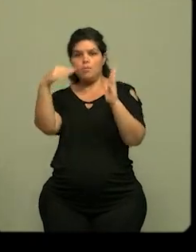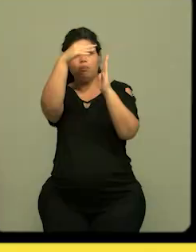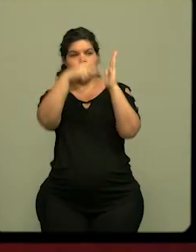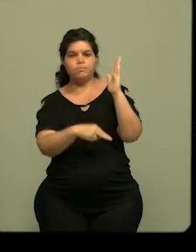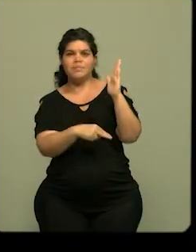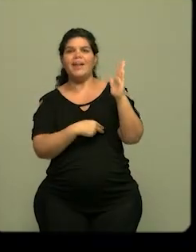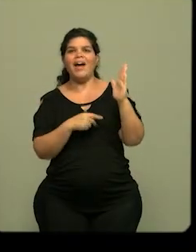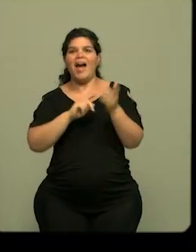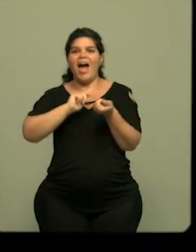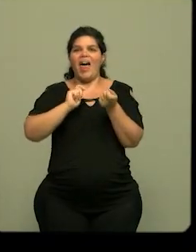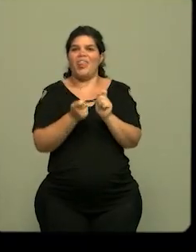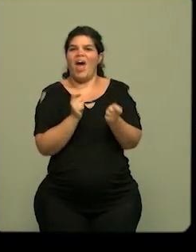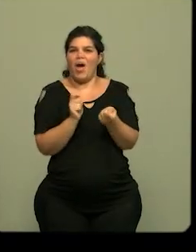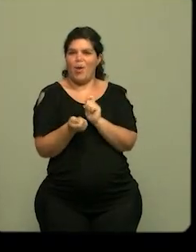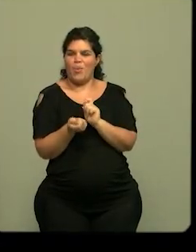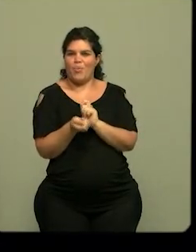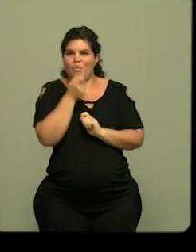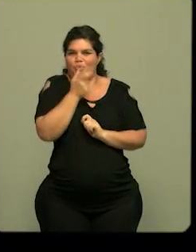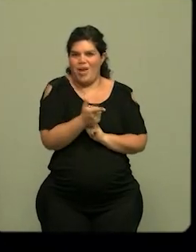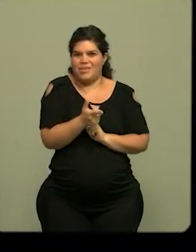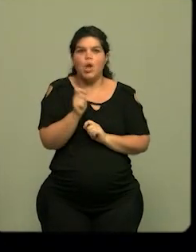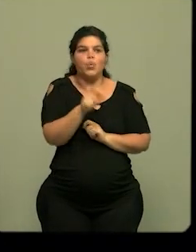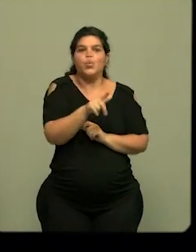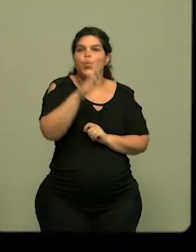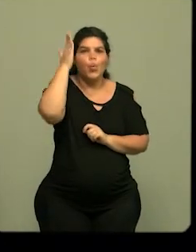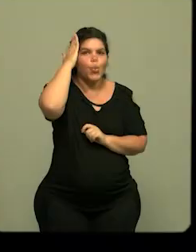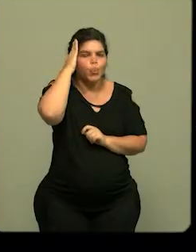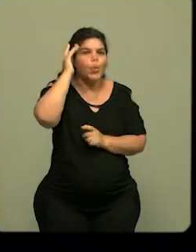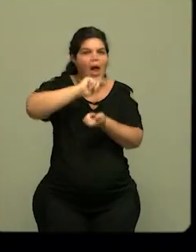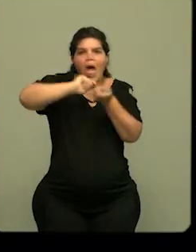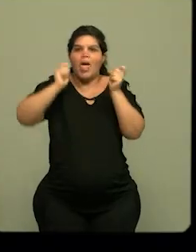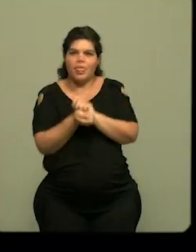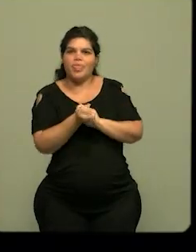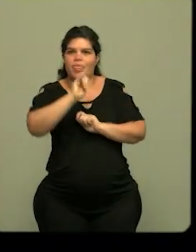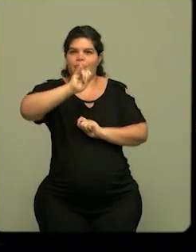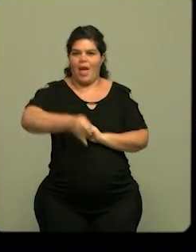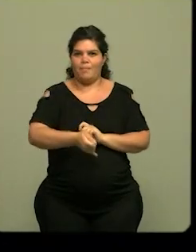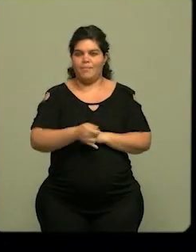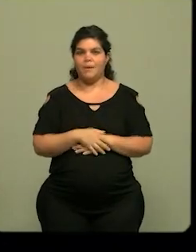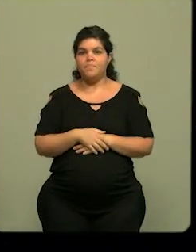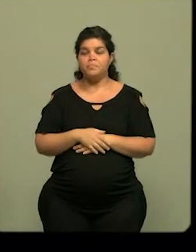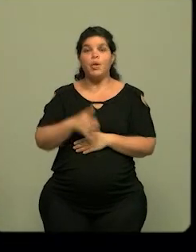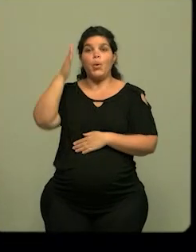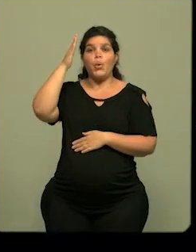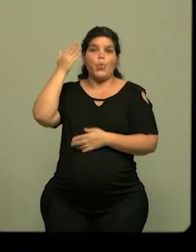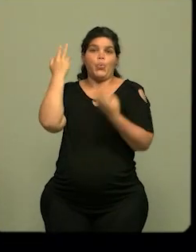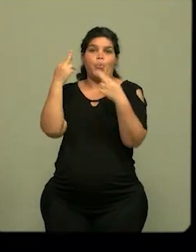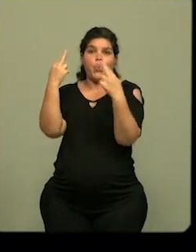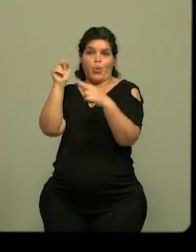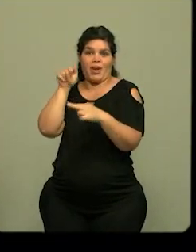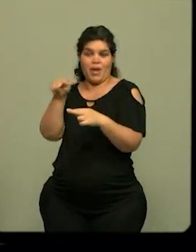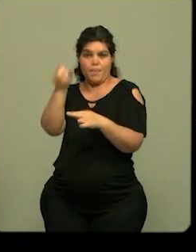de empaparse de la cultura del lugar. Ese turista también valora mucho cuando está preservada esa cultura,